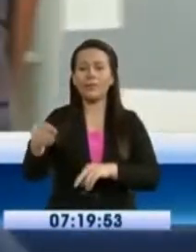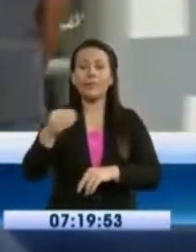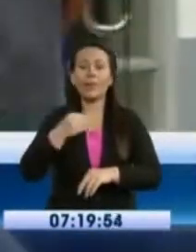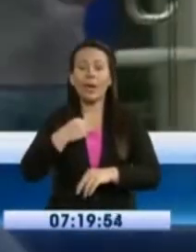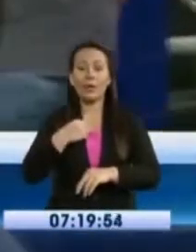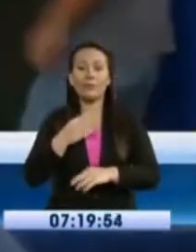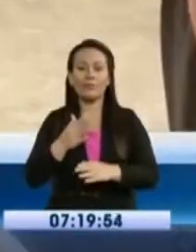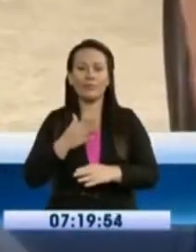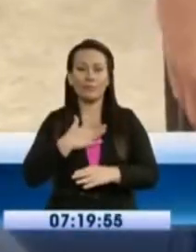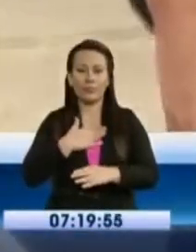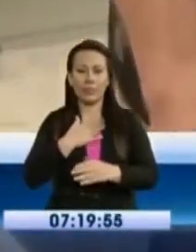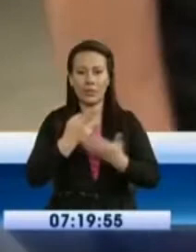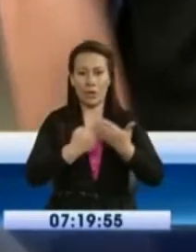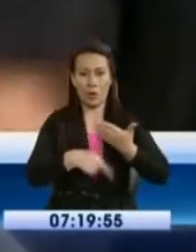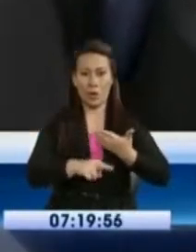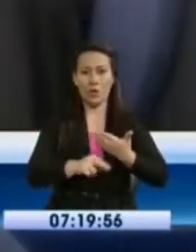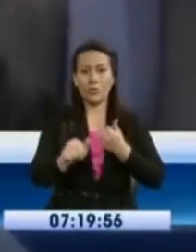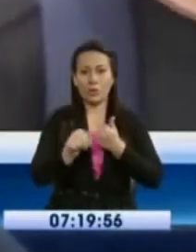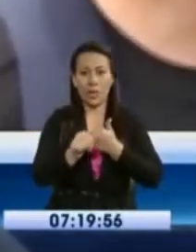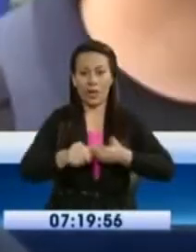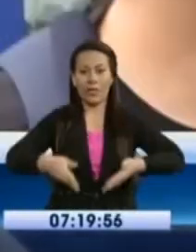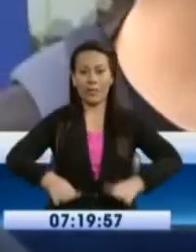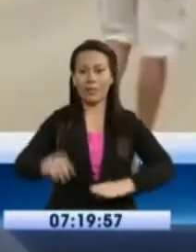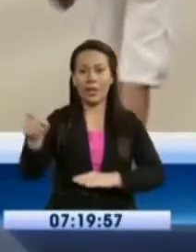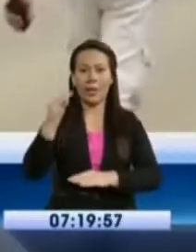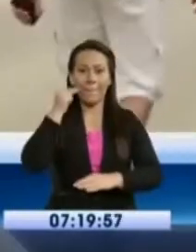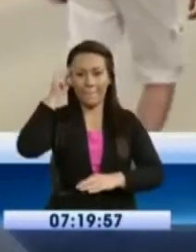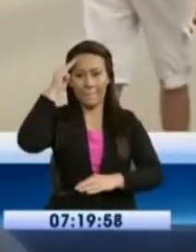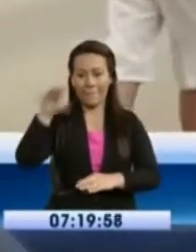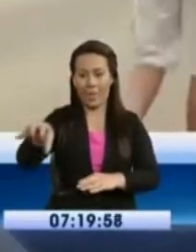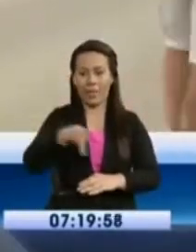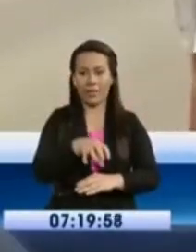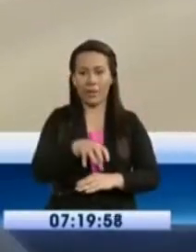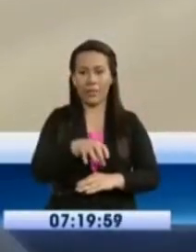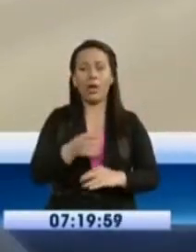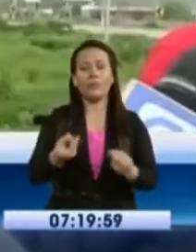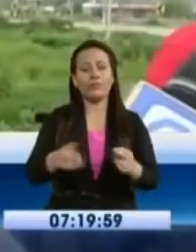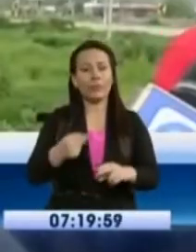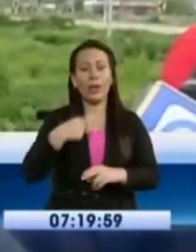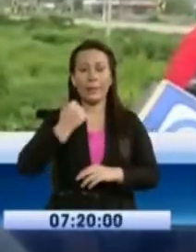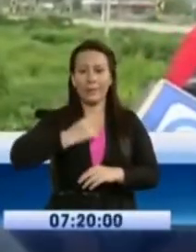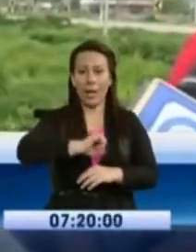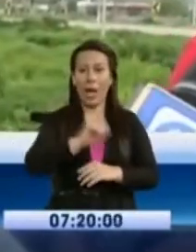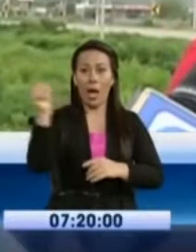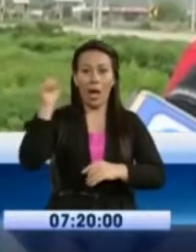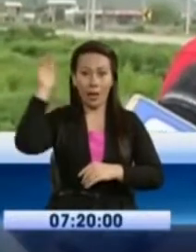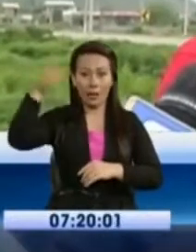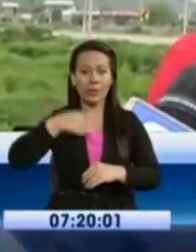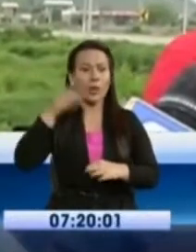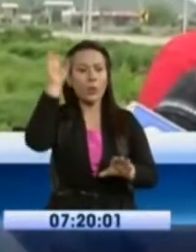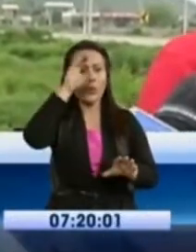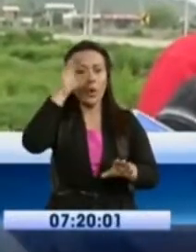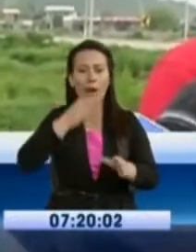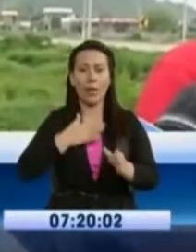lo que pensás en esos momentos, porque yo lo que quería era llegar, ver a mi hija, en qué condiciones